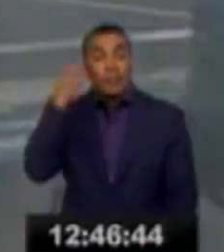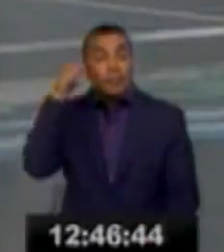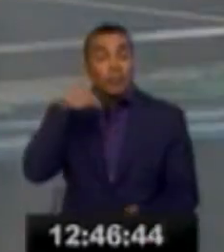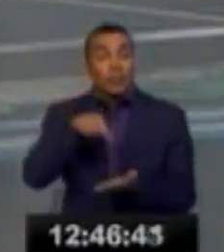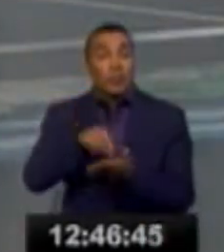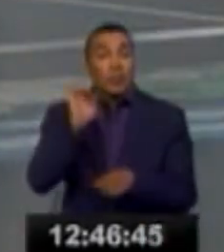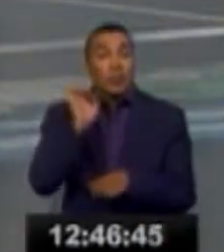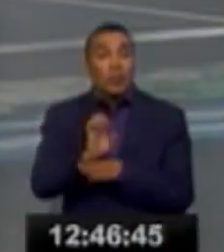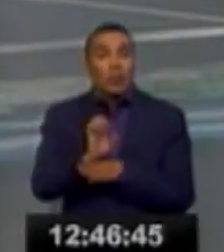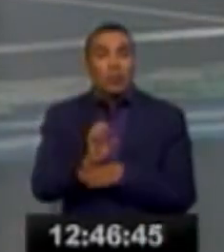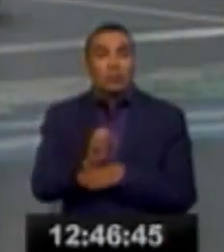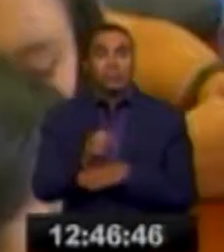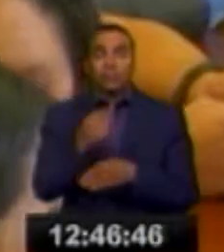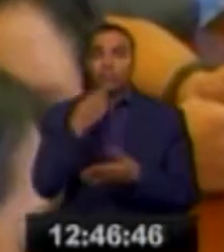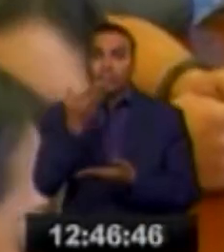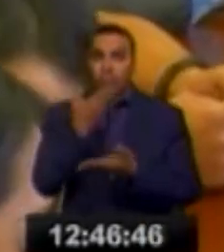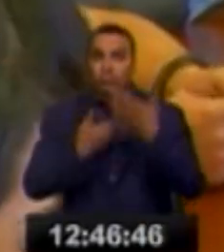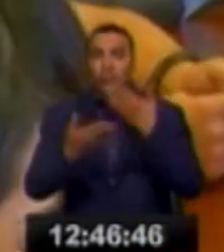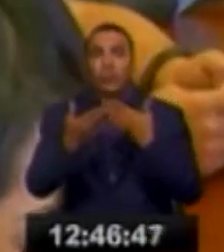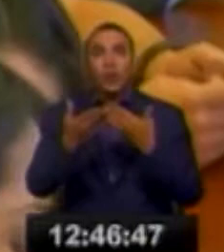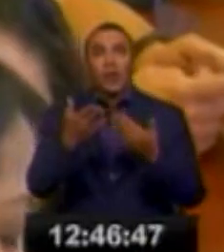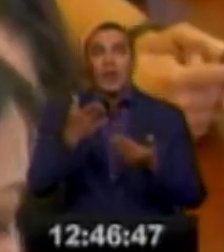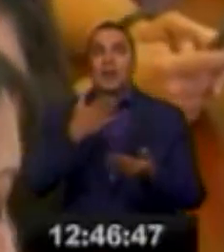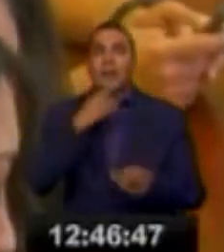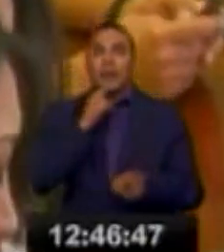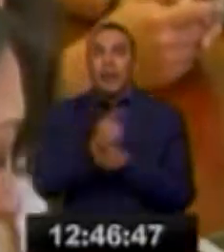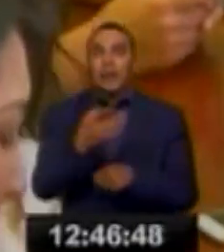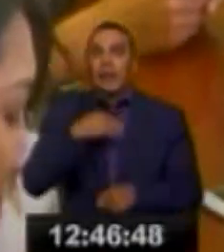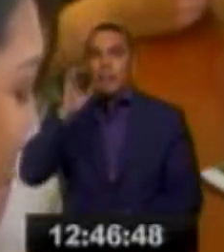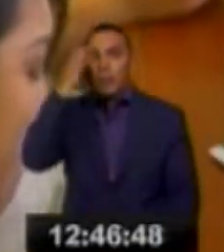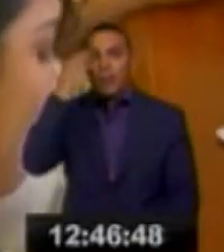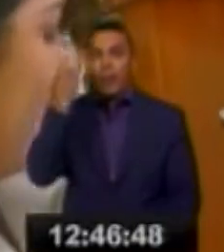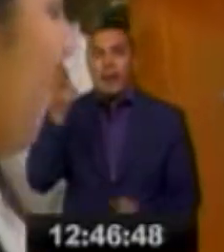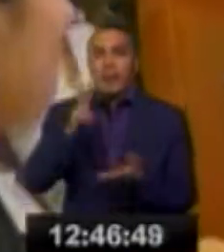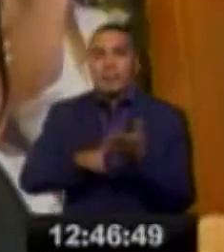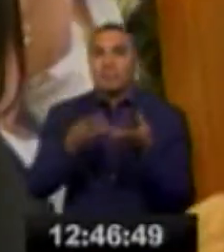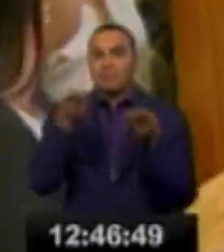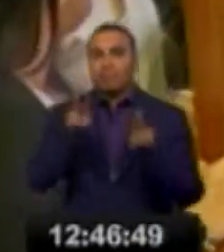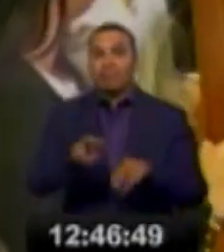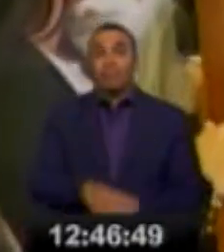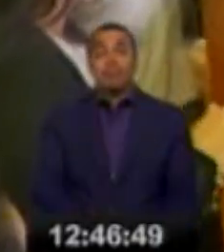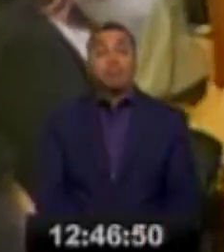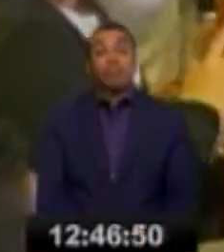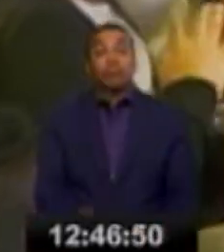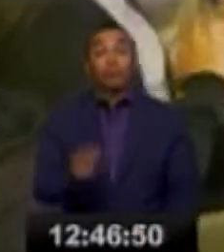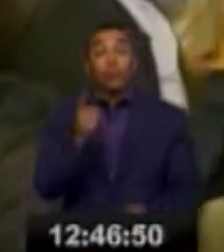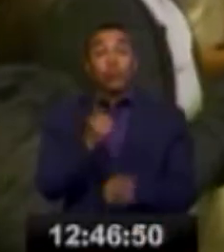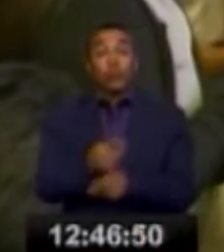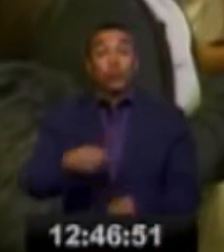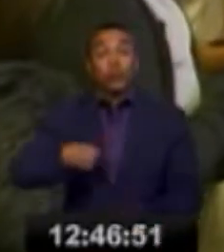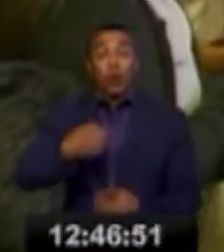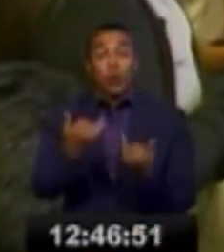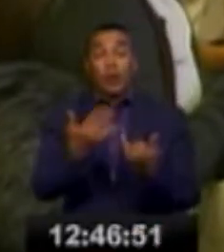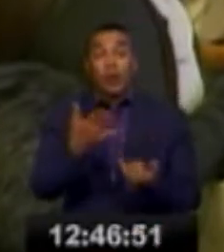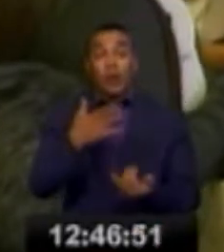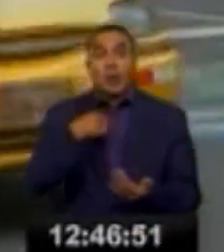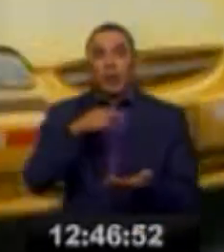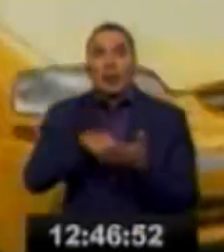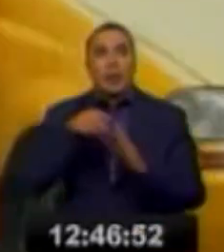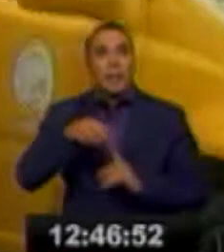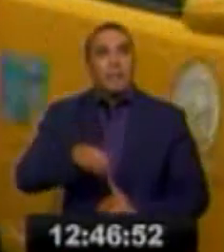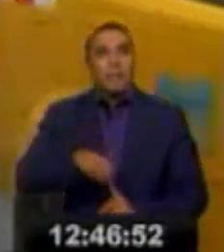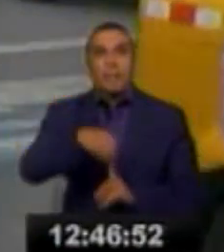nacional comparte la preocupación por esta problemática, al punto de convertirse en una